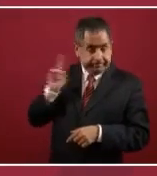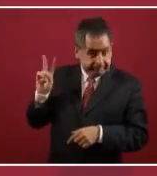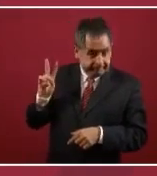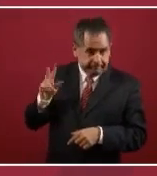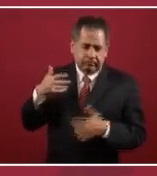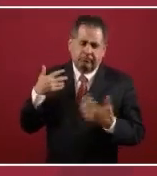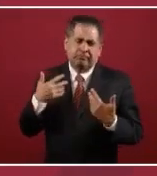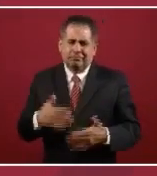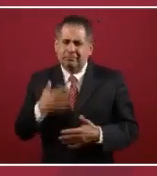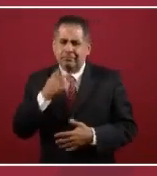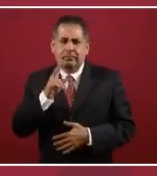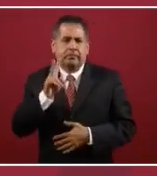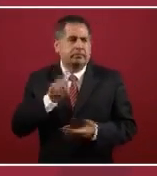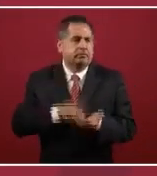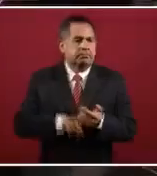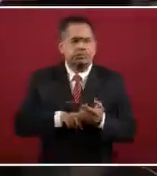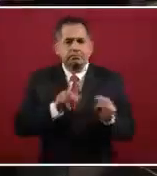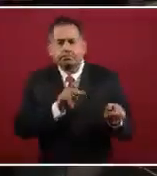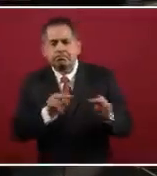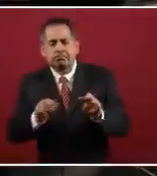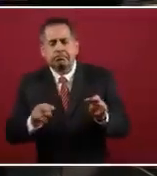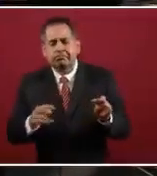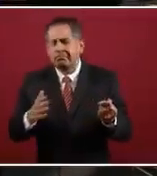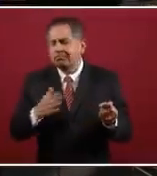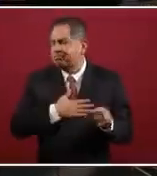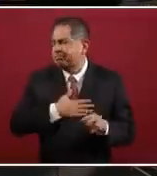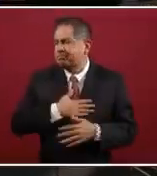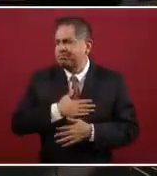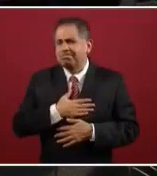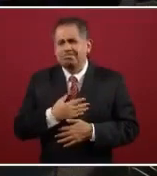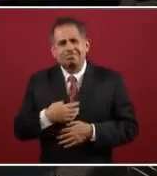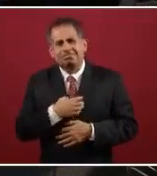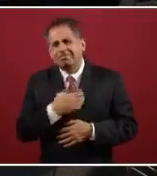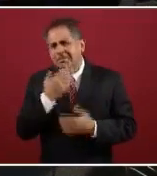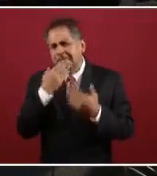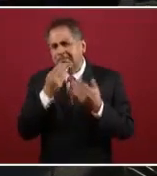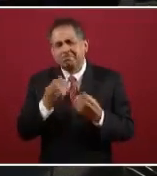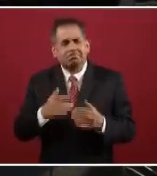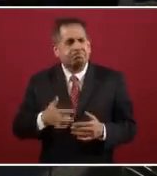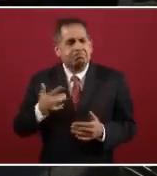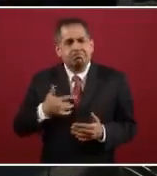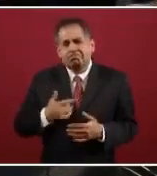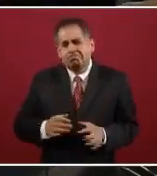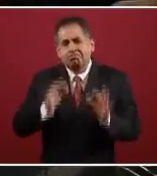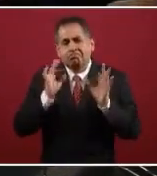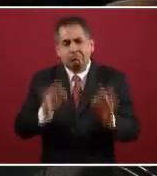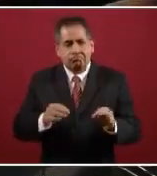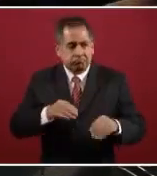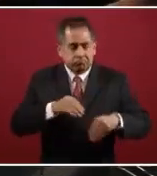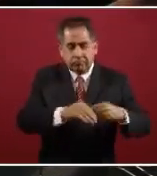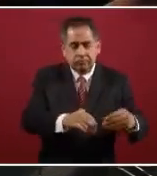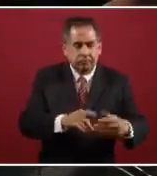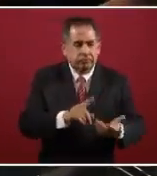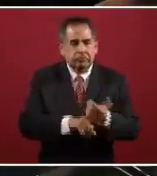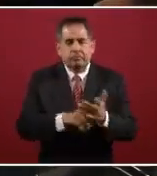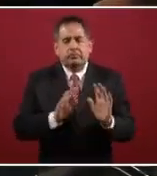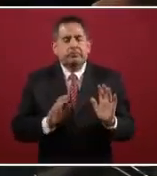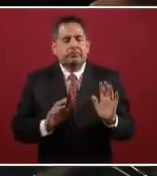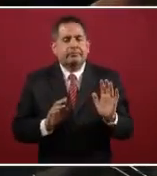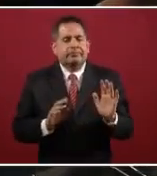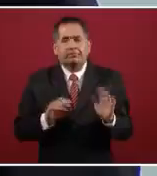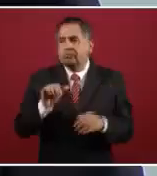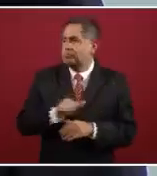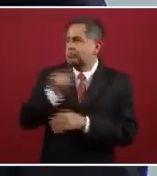estar dirigiendo, trabajando en un programa de esto, no se